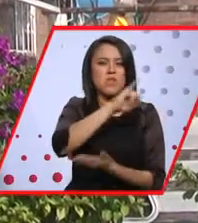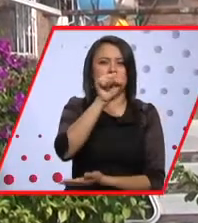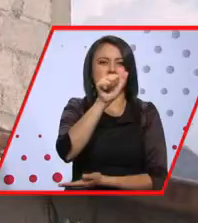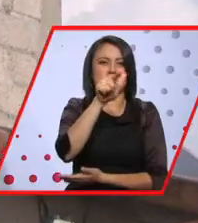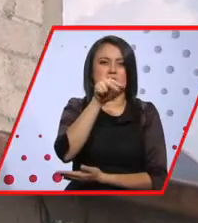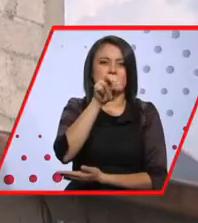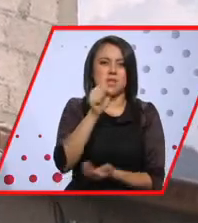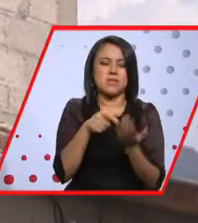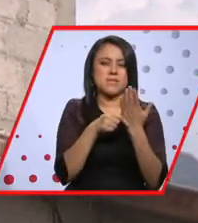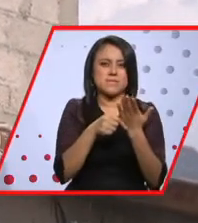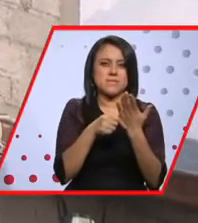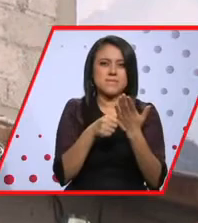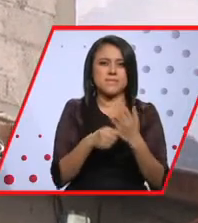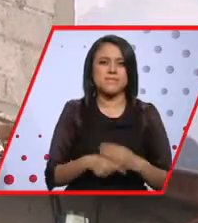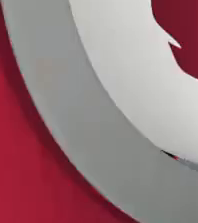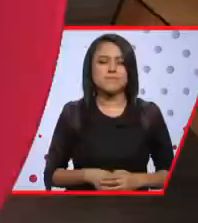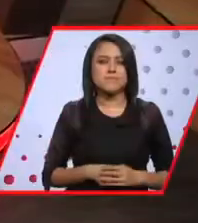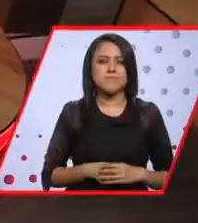Jocelyn González.